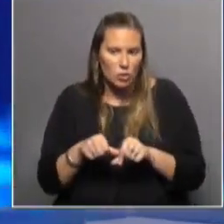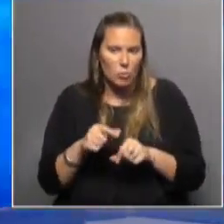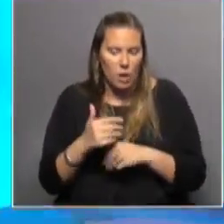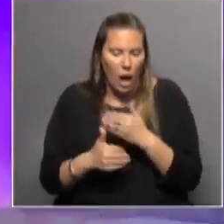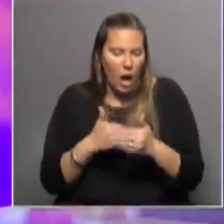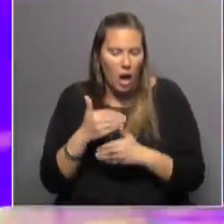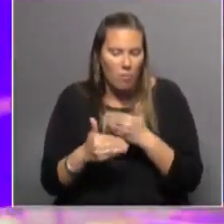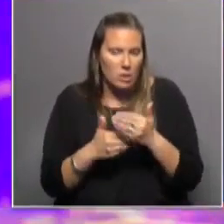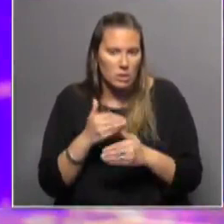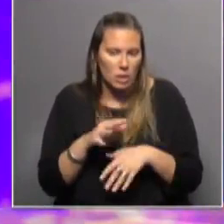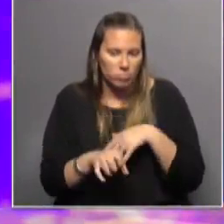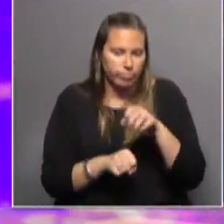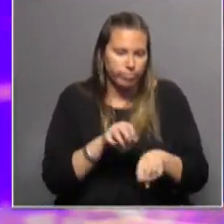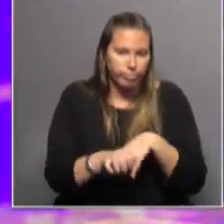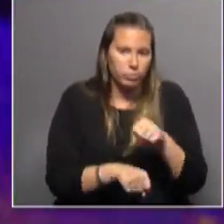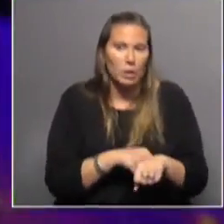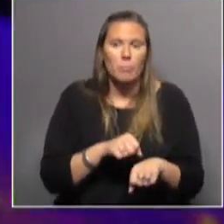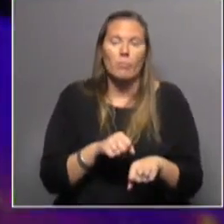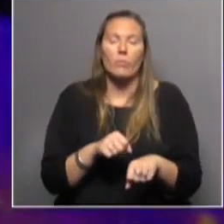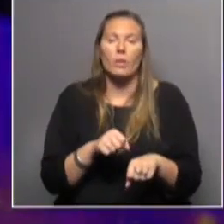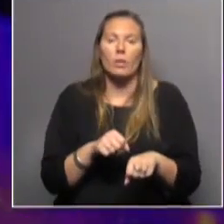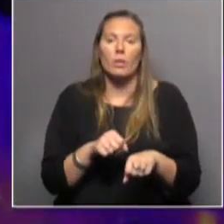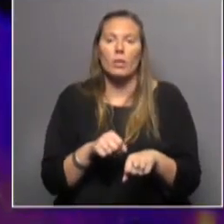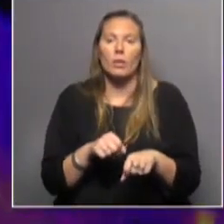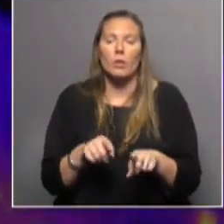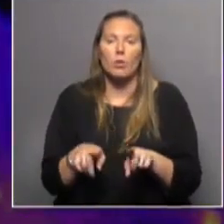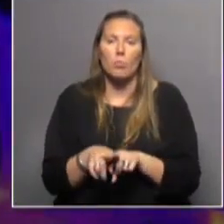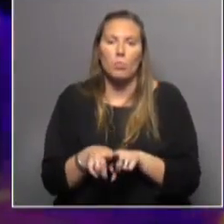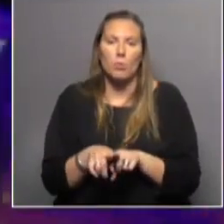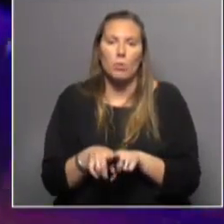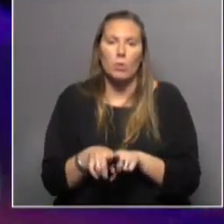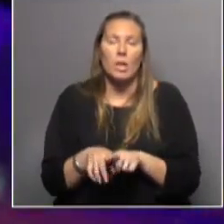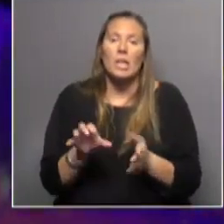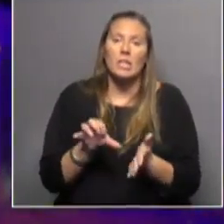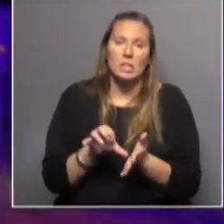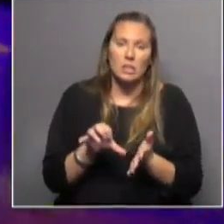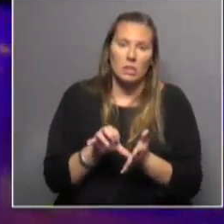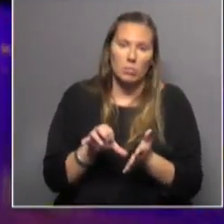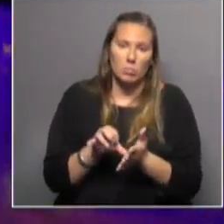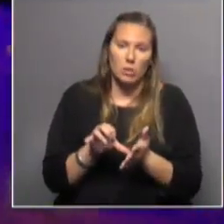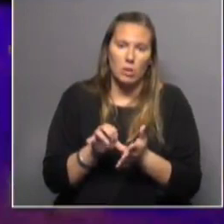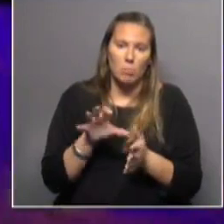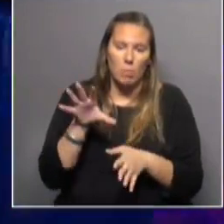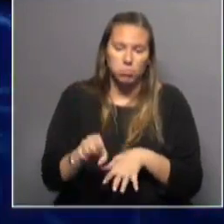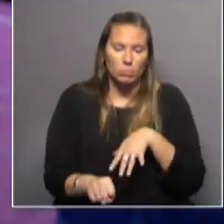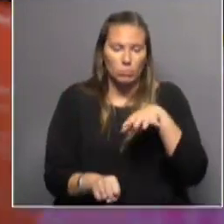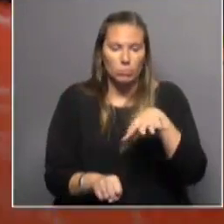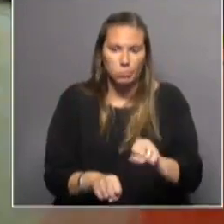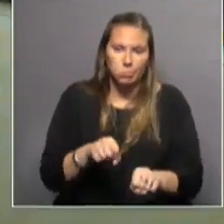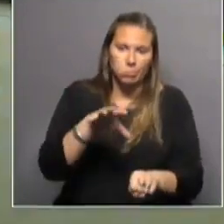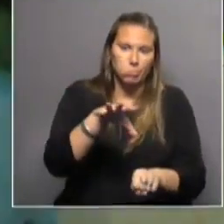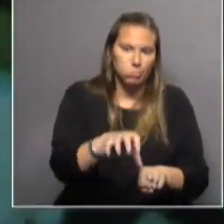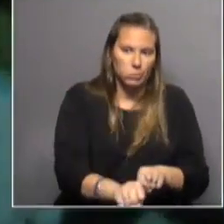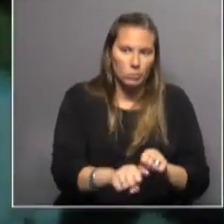avanzar sobre él diríamos como enmarcándonos el sistema van colonizando el